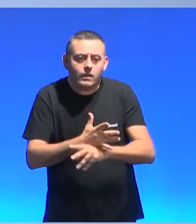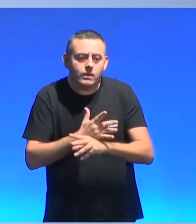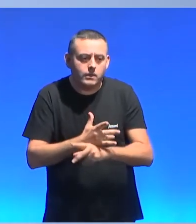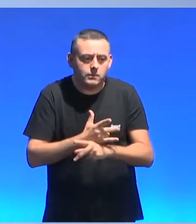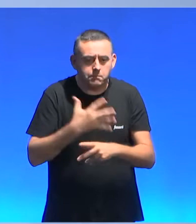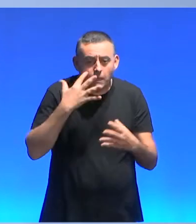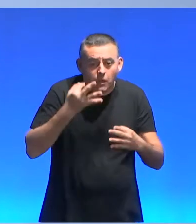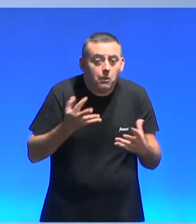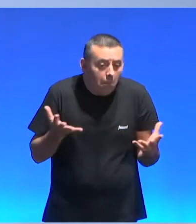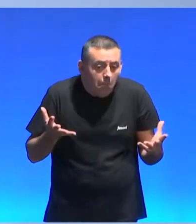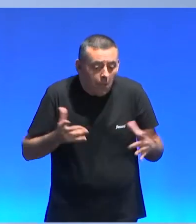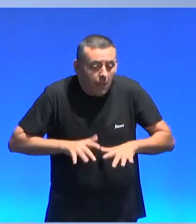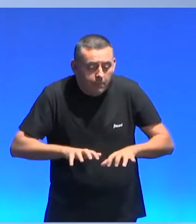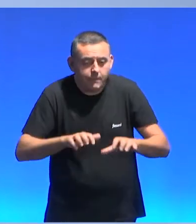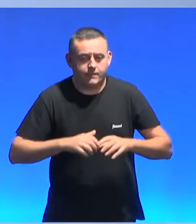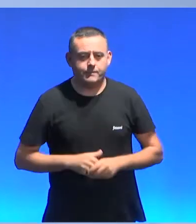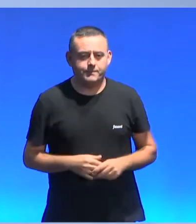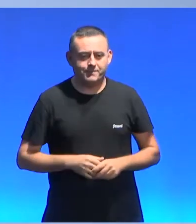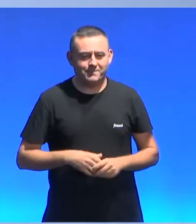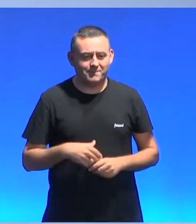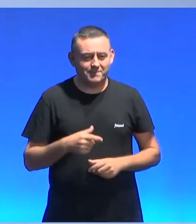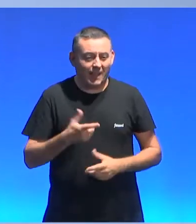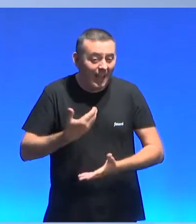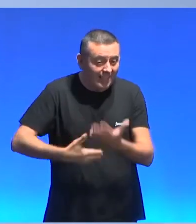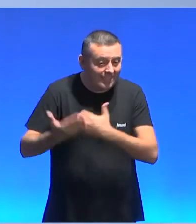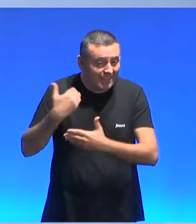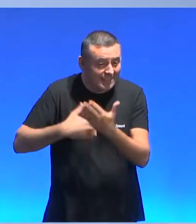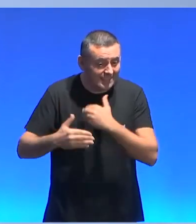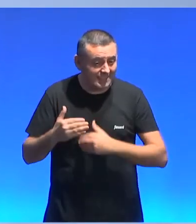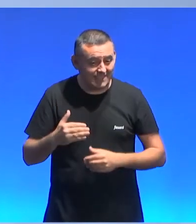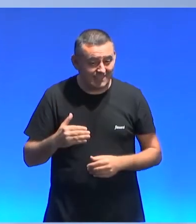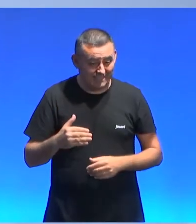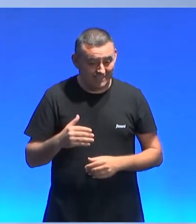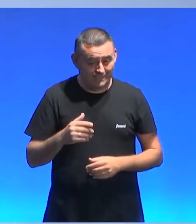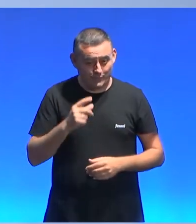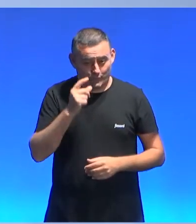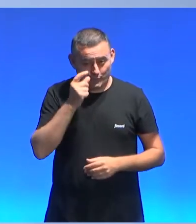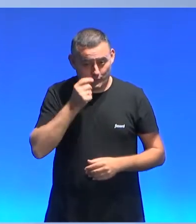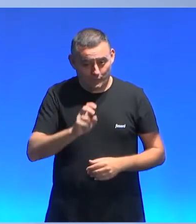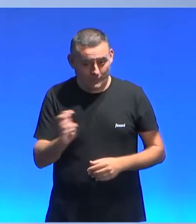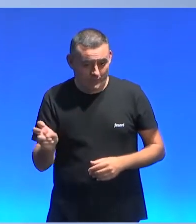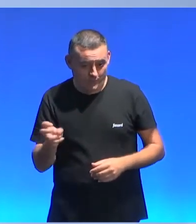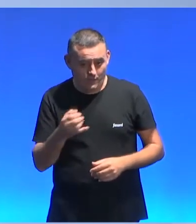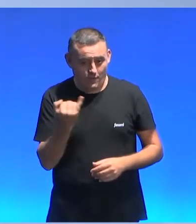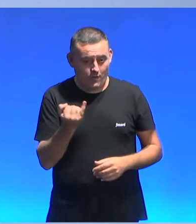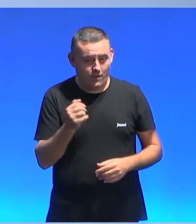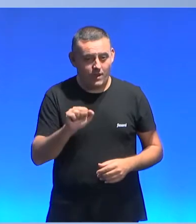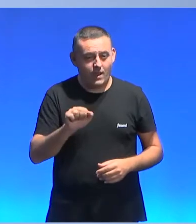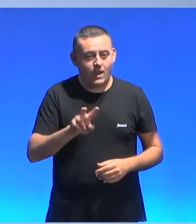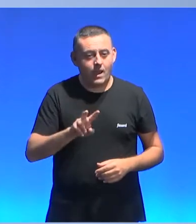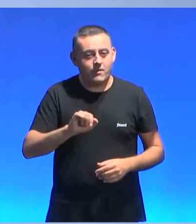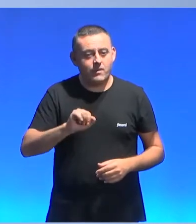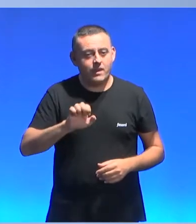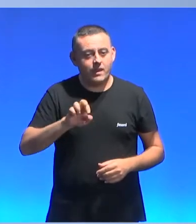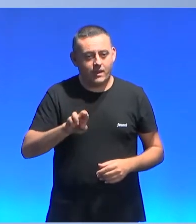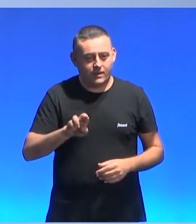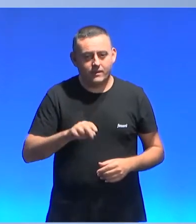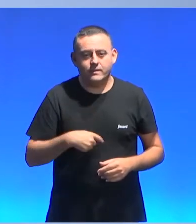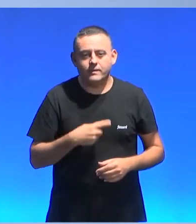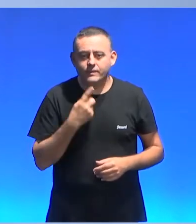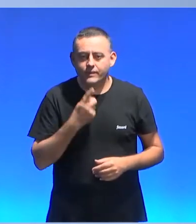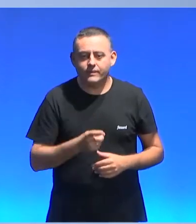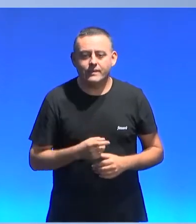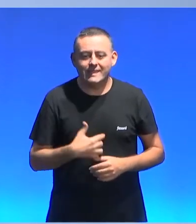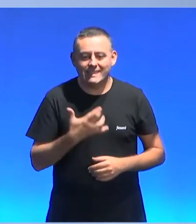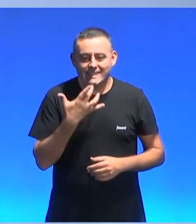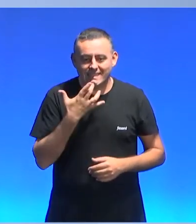antes, discutiendo sobre los espacios de juego, decía: para ser bueno para nosotros, no debe ser demasiado